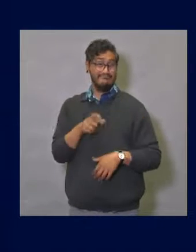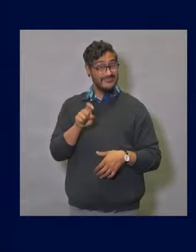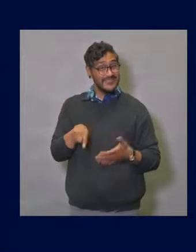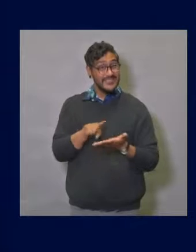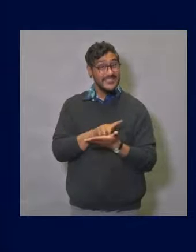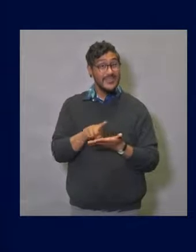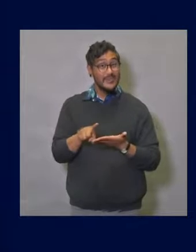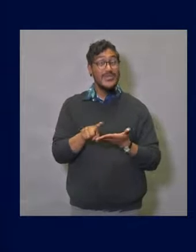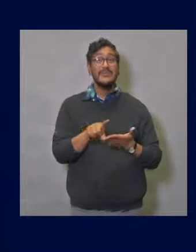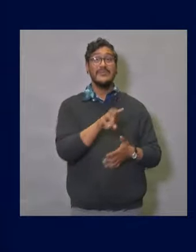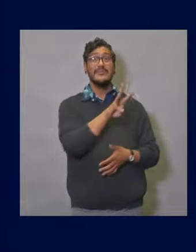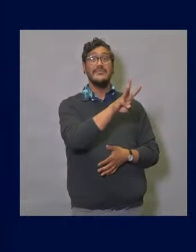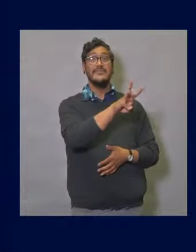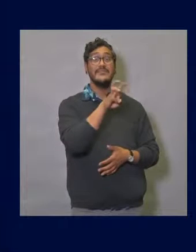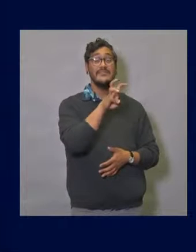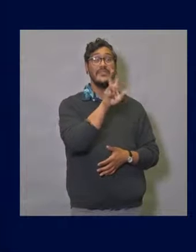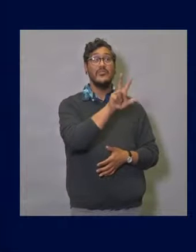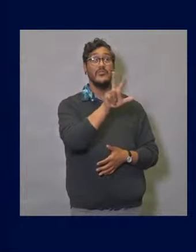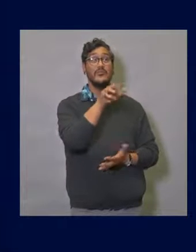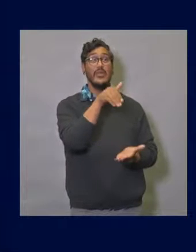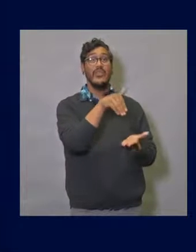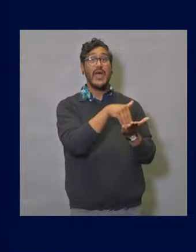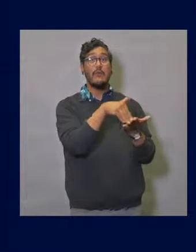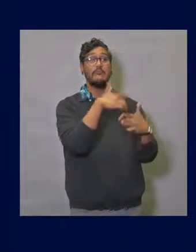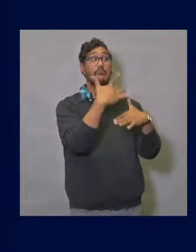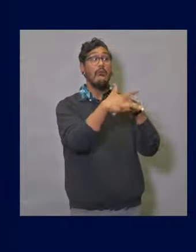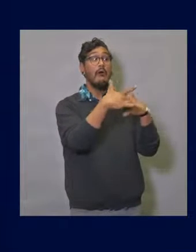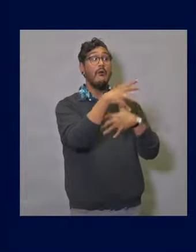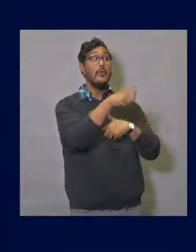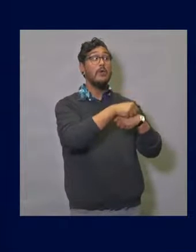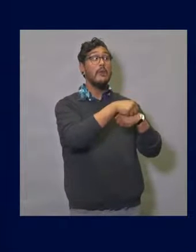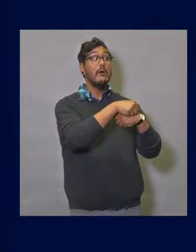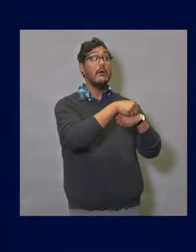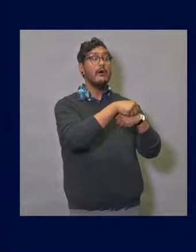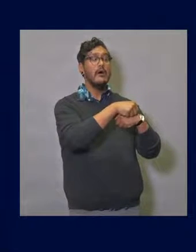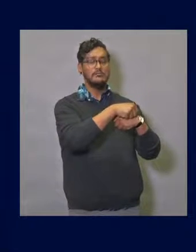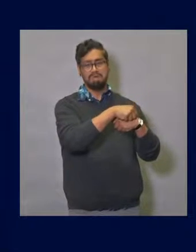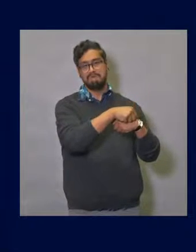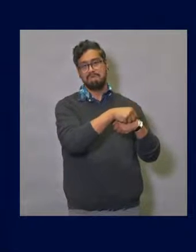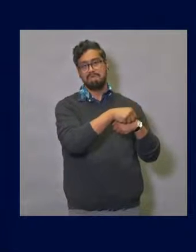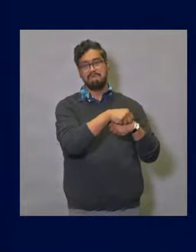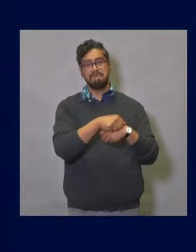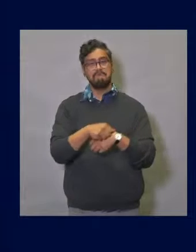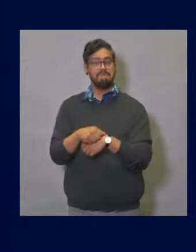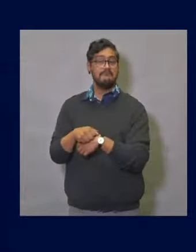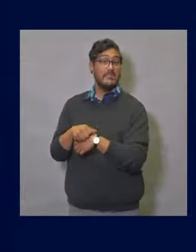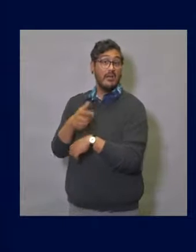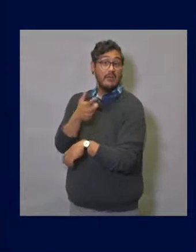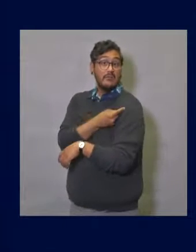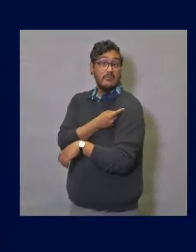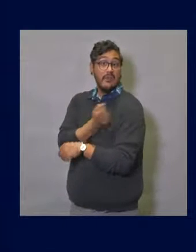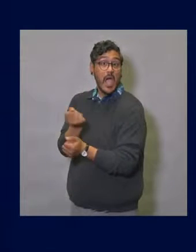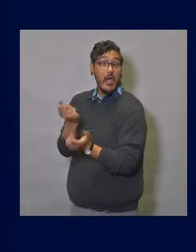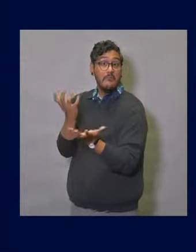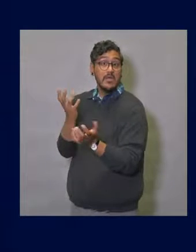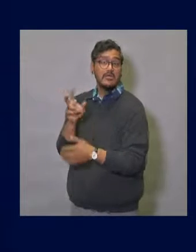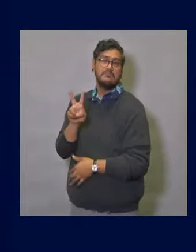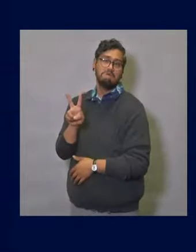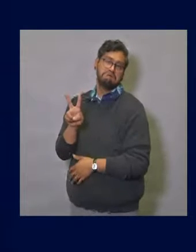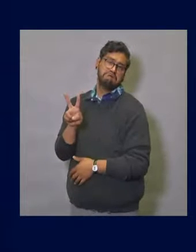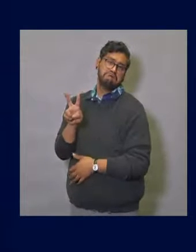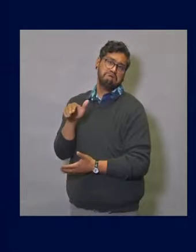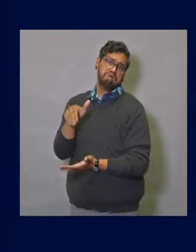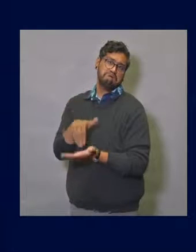de 633,000 espacios para citas disponibles y solo tenemos dosis suficientes para unas